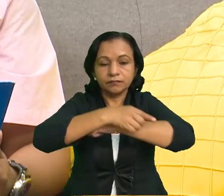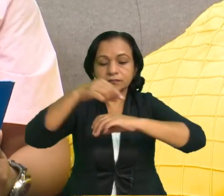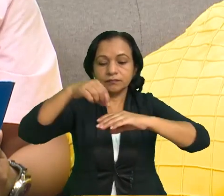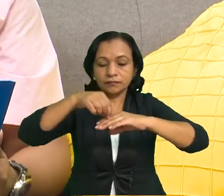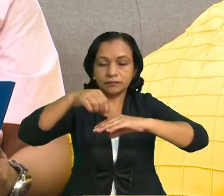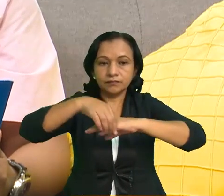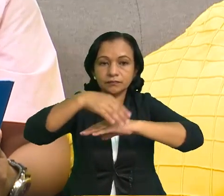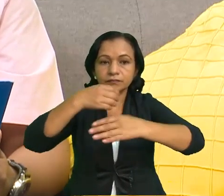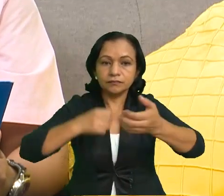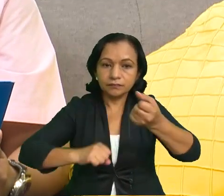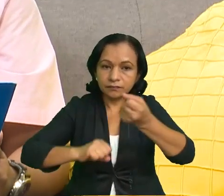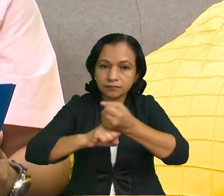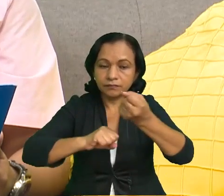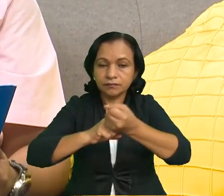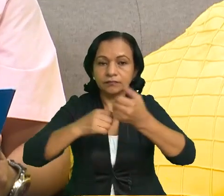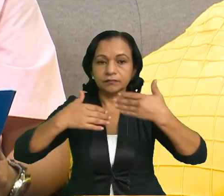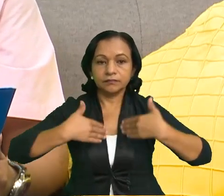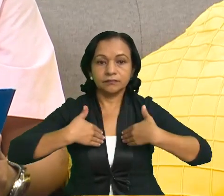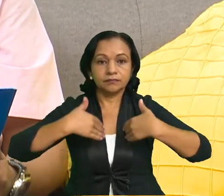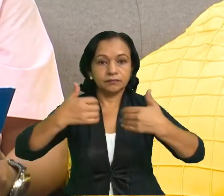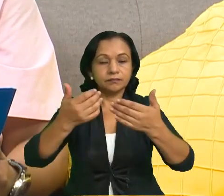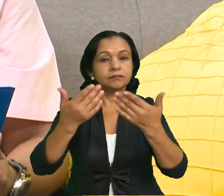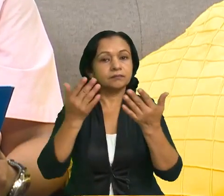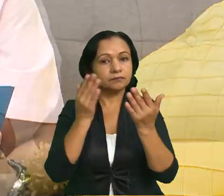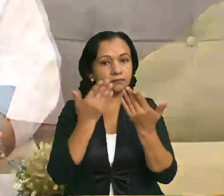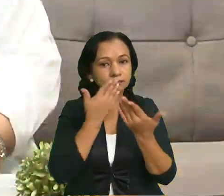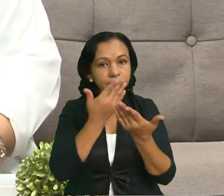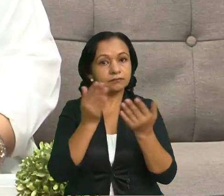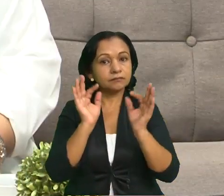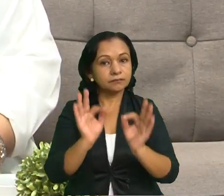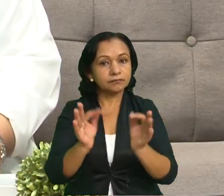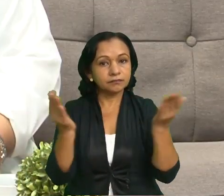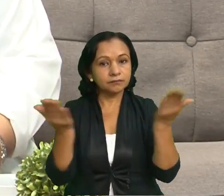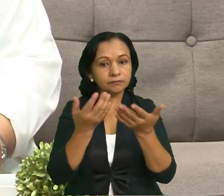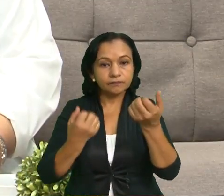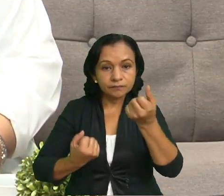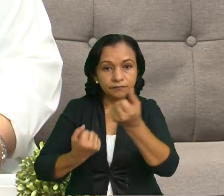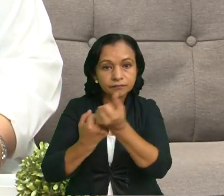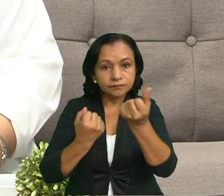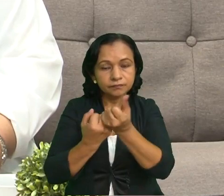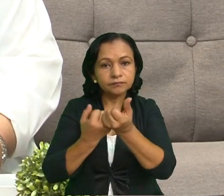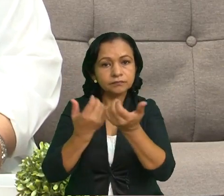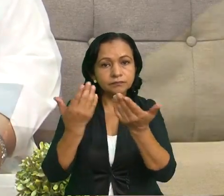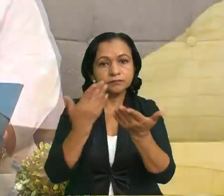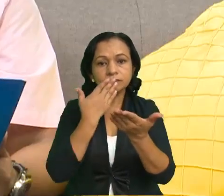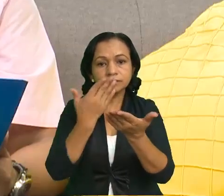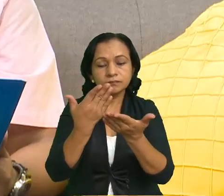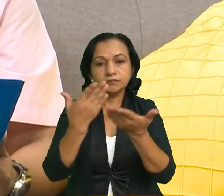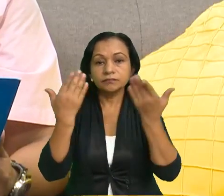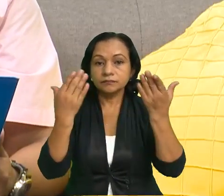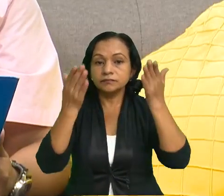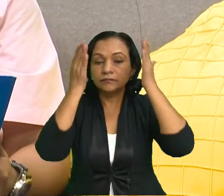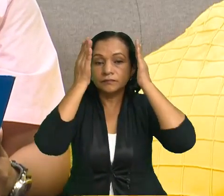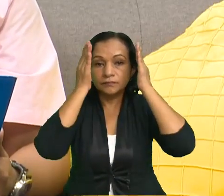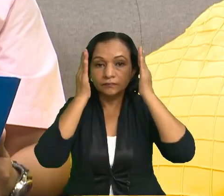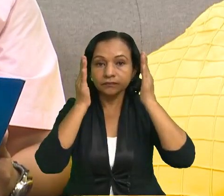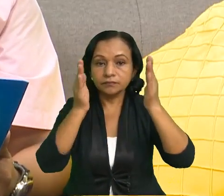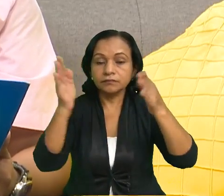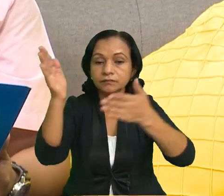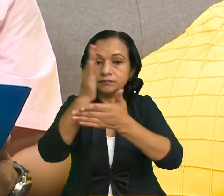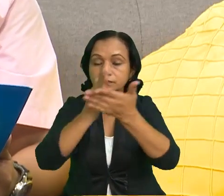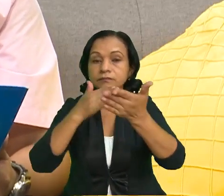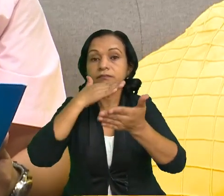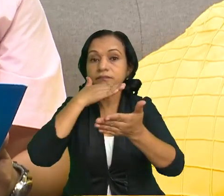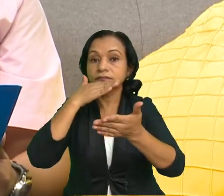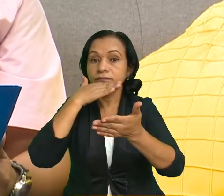al fortalecimiento de nuestro sistema de salud y también como esta fortaleza permite precisamente garantizar cobertura ante emergencia de